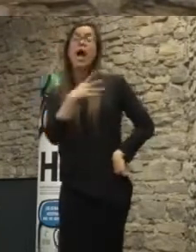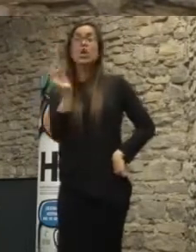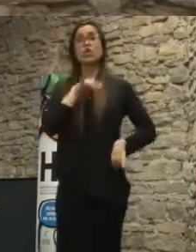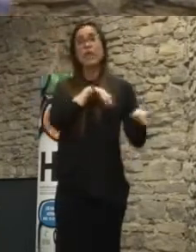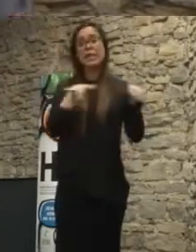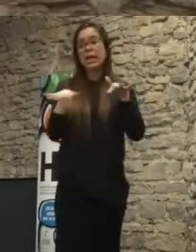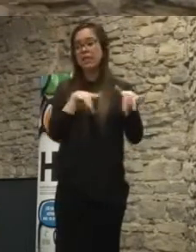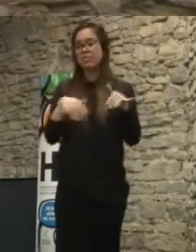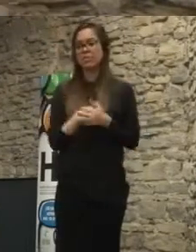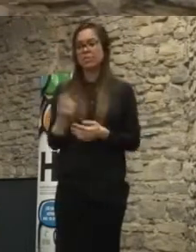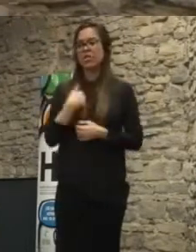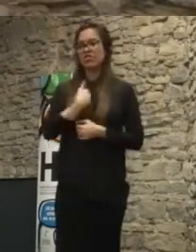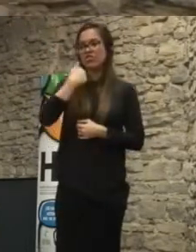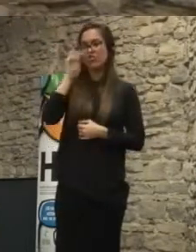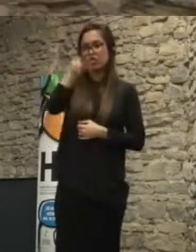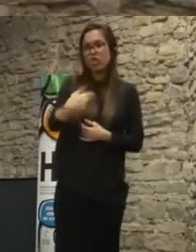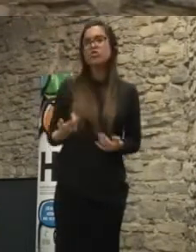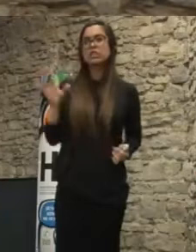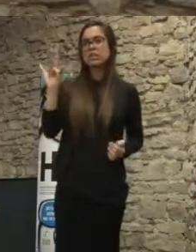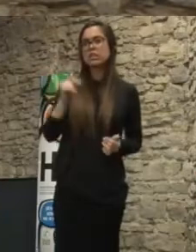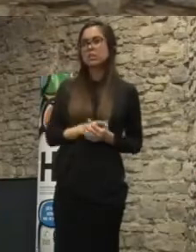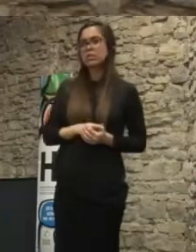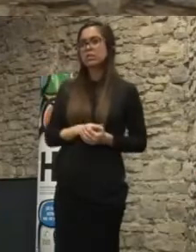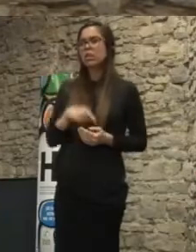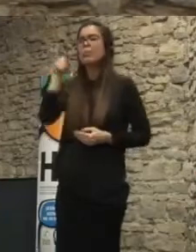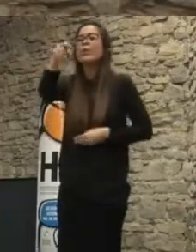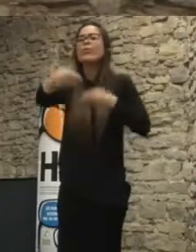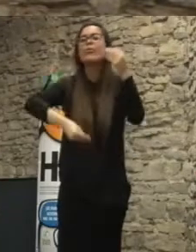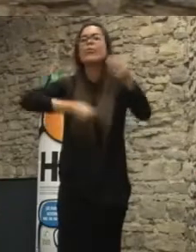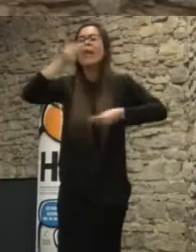Yo soy... No, vale, tú eres. Pero tú, ¿qué haces?